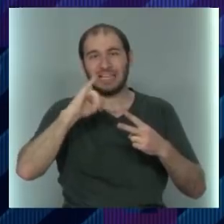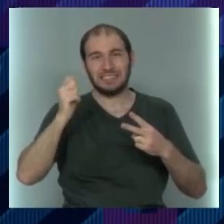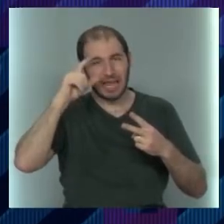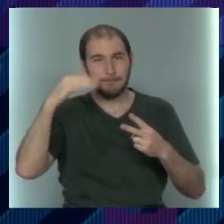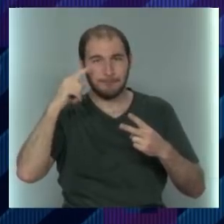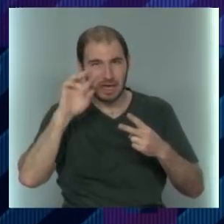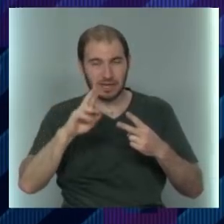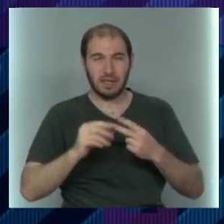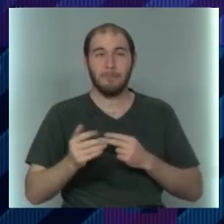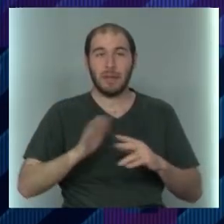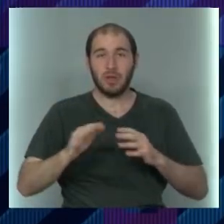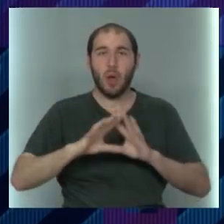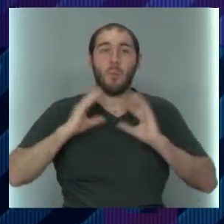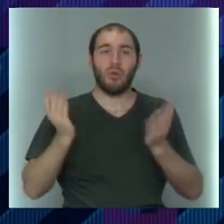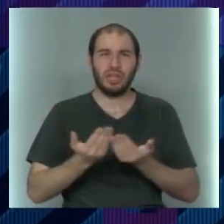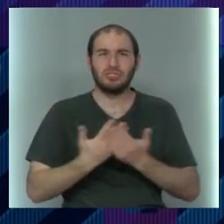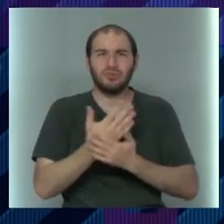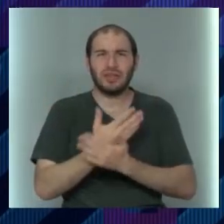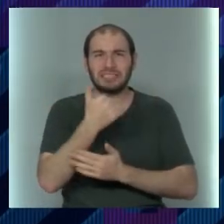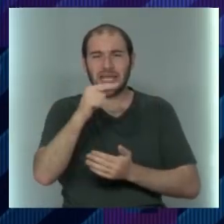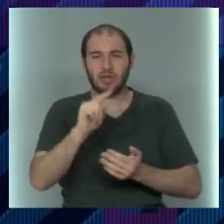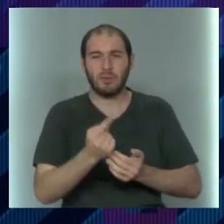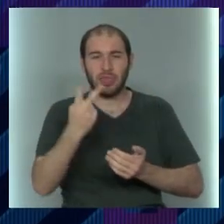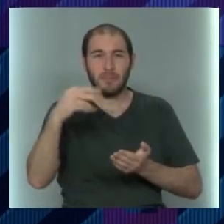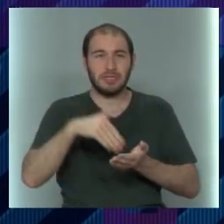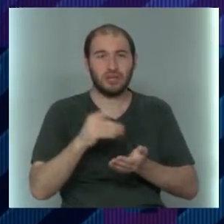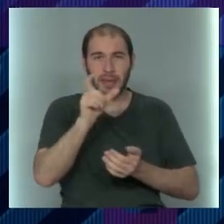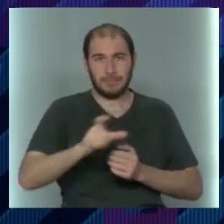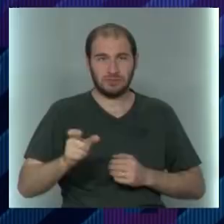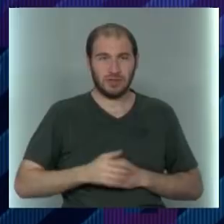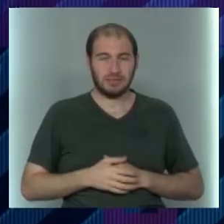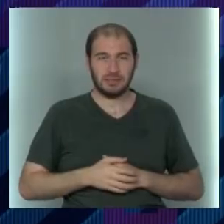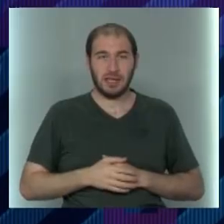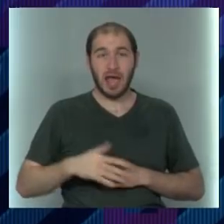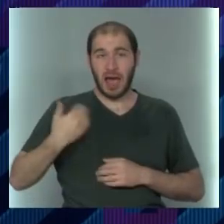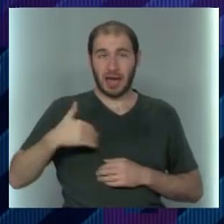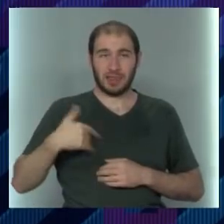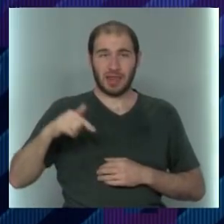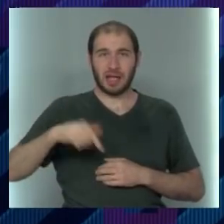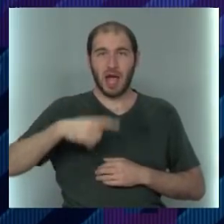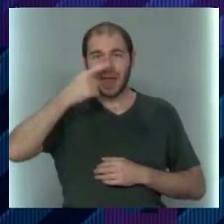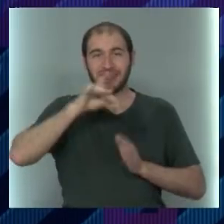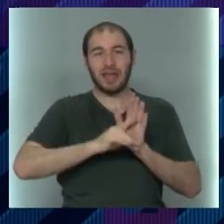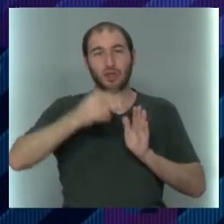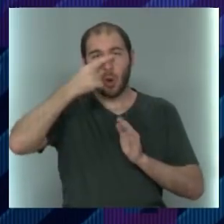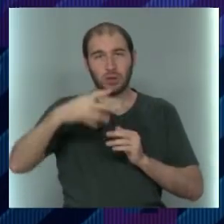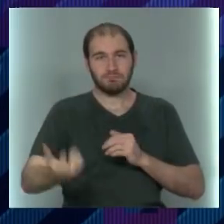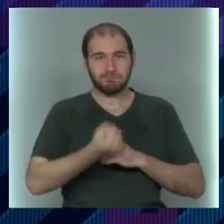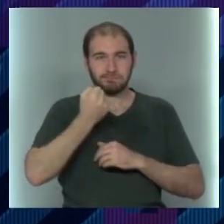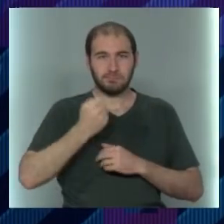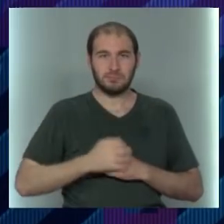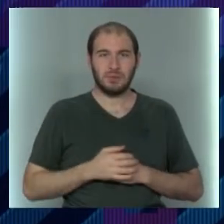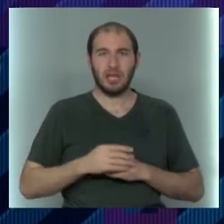Se estima que en el mundo lo padecen 6.2 millones de personas y en Argentina, el último dato que pudimos